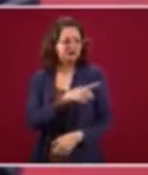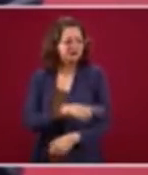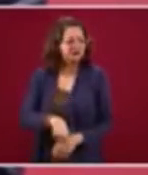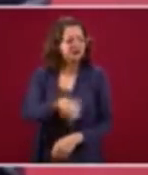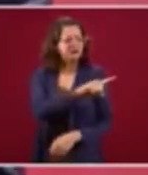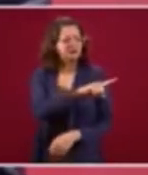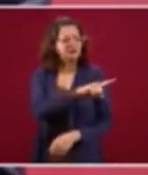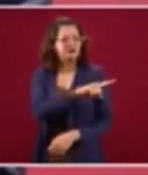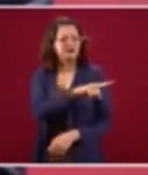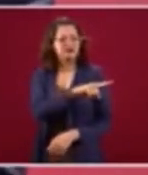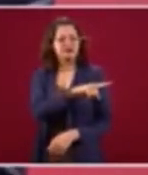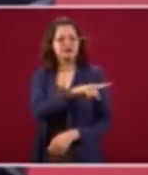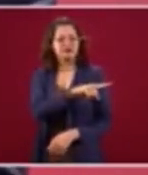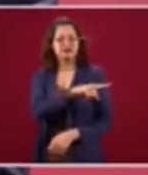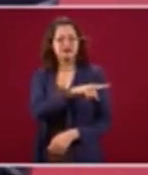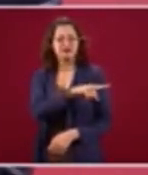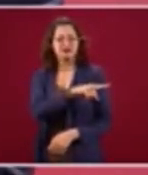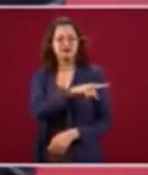los que